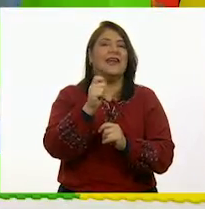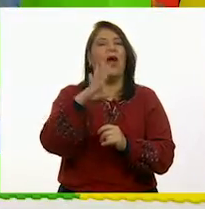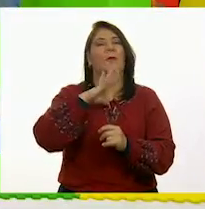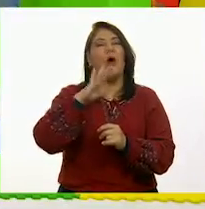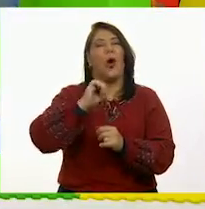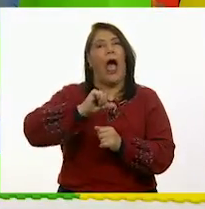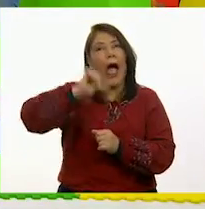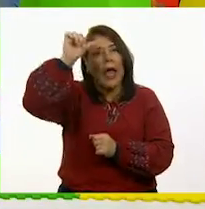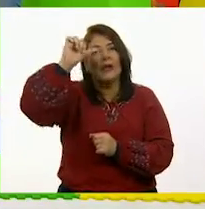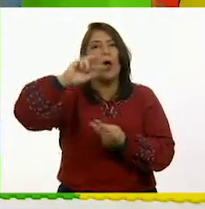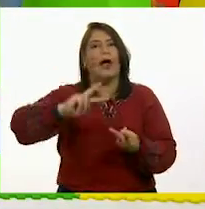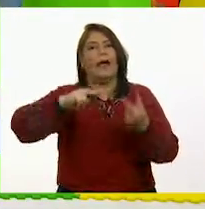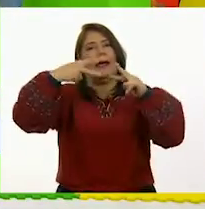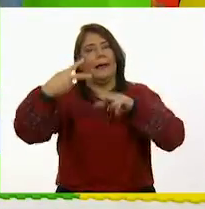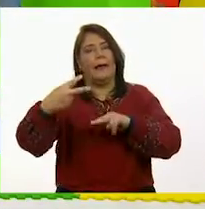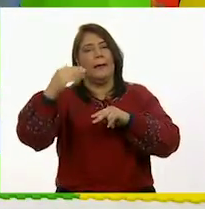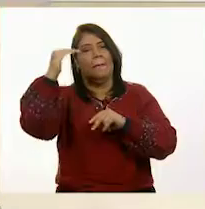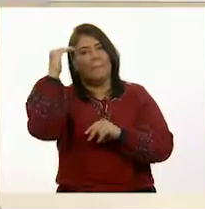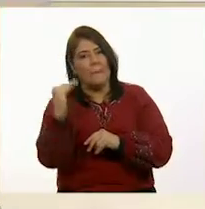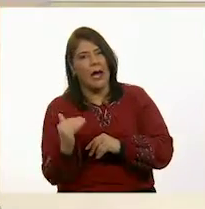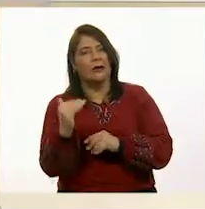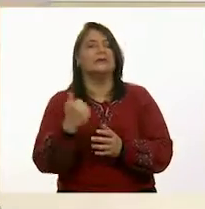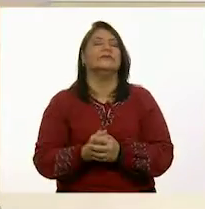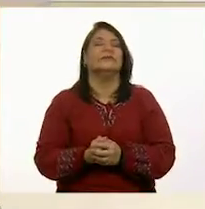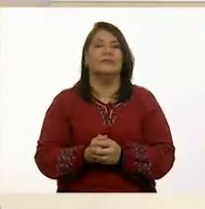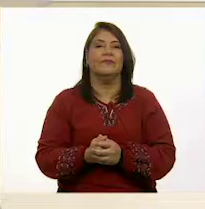Muy bien, ahora es tu turno, Sohar.